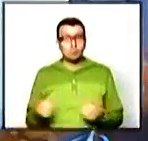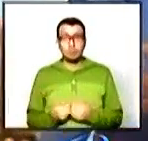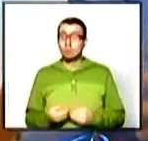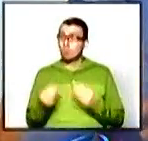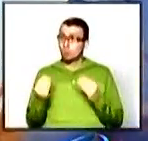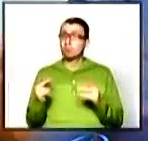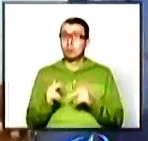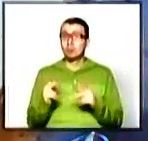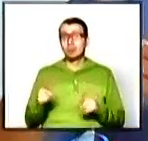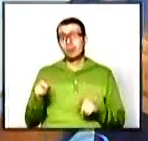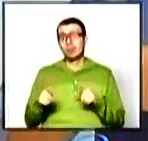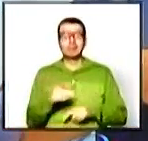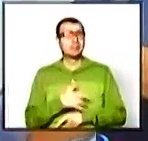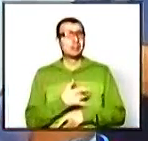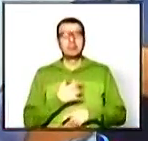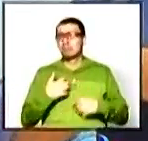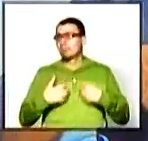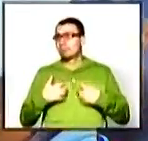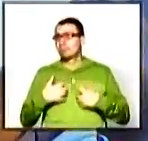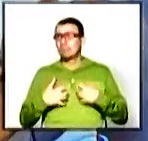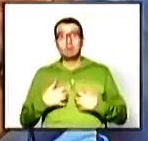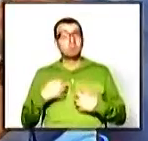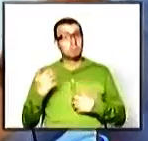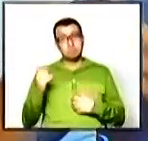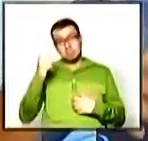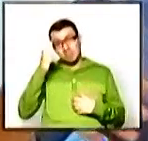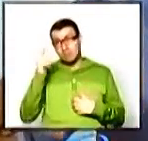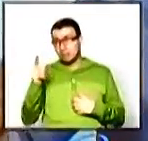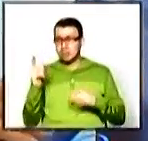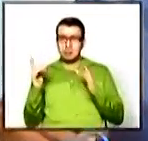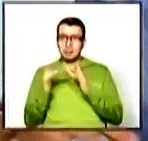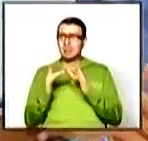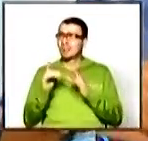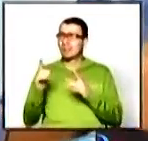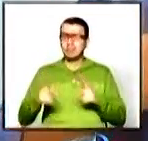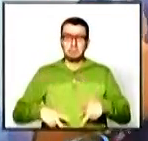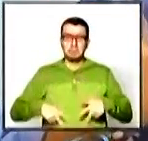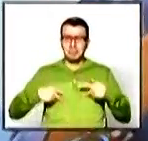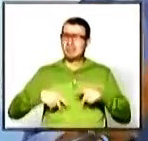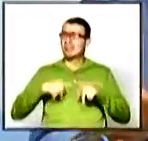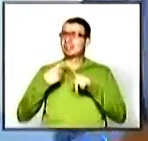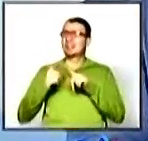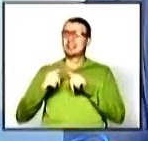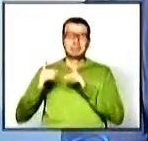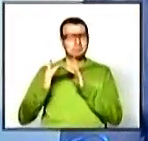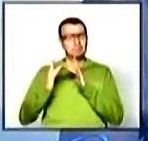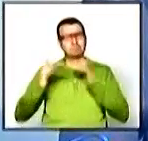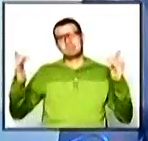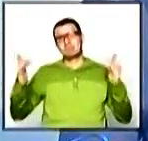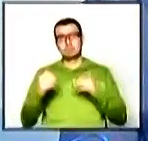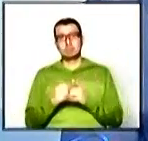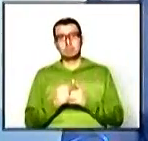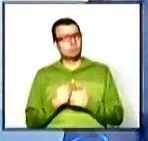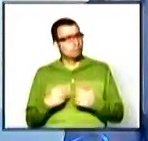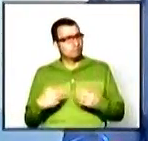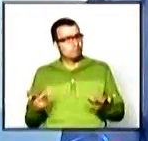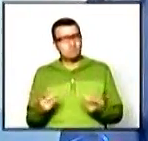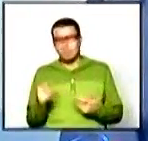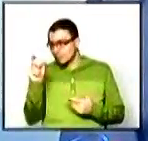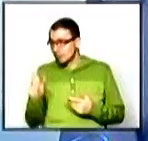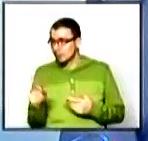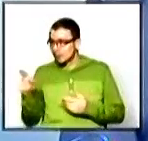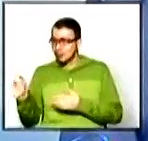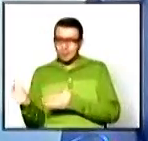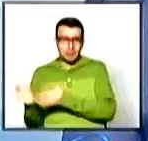personas sienten temor, creen que en ese estado pues se desconectan de su vida y demás. ¿Qué es lo que realmente hace el terapeuta